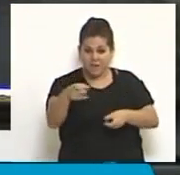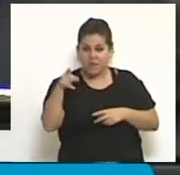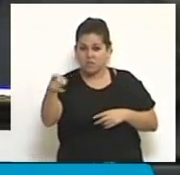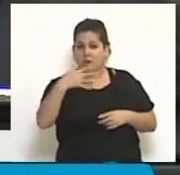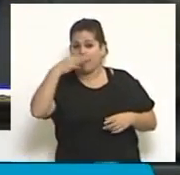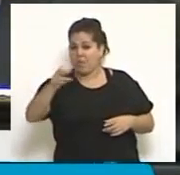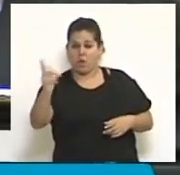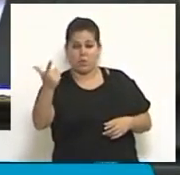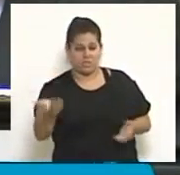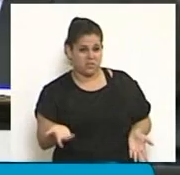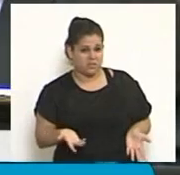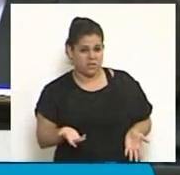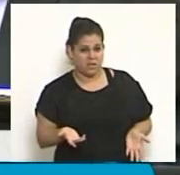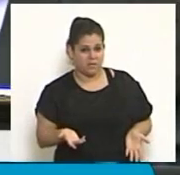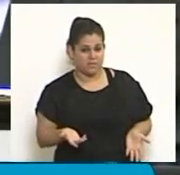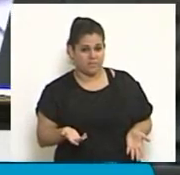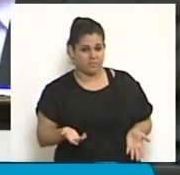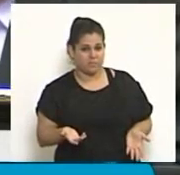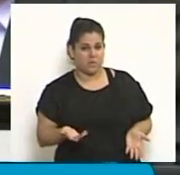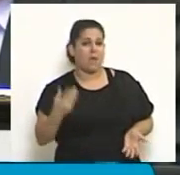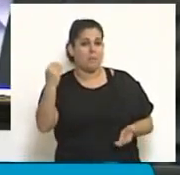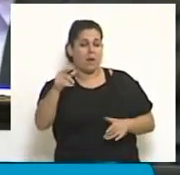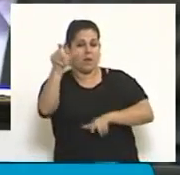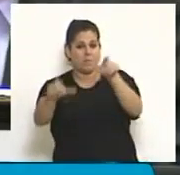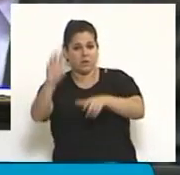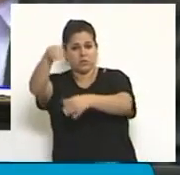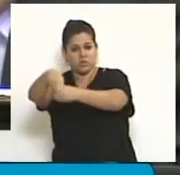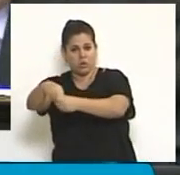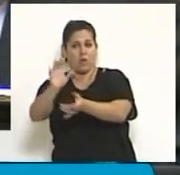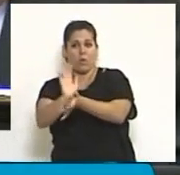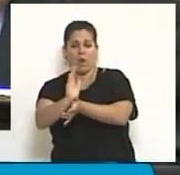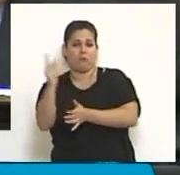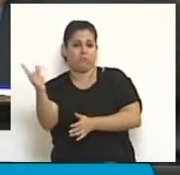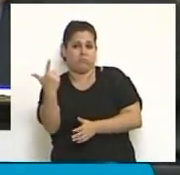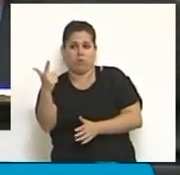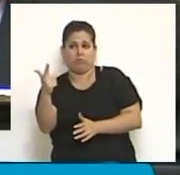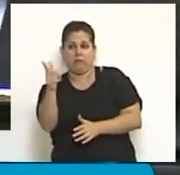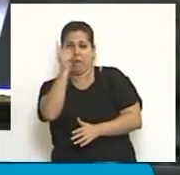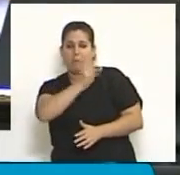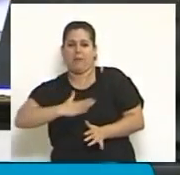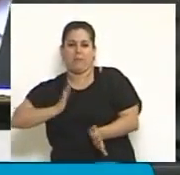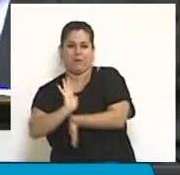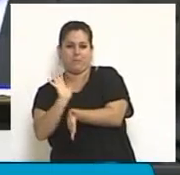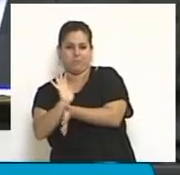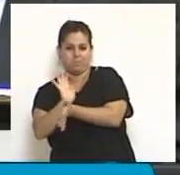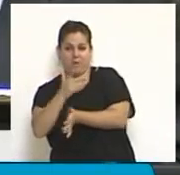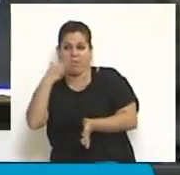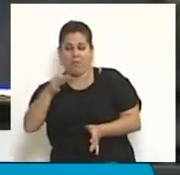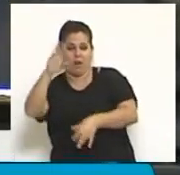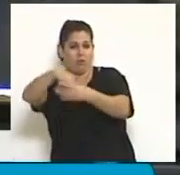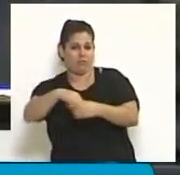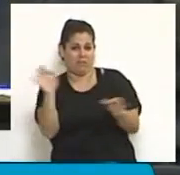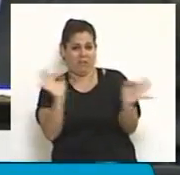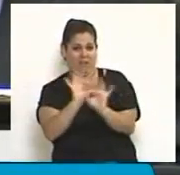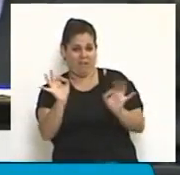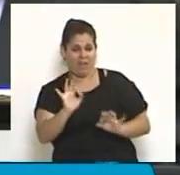Judiciales no existe, dejando este organismo y al personal que lo integran huérfano de padre y madre, en tanto tampoco integra, a partir